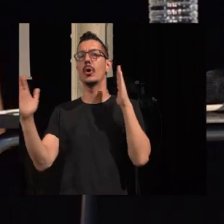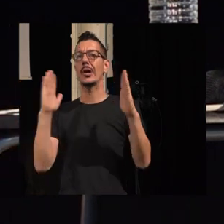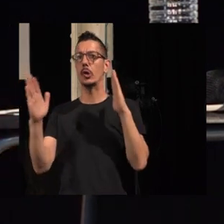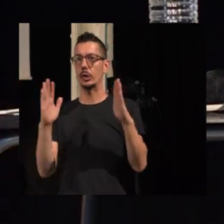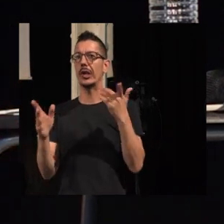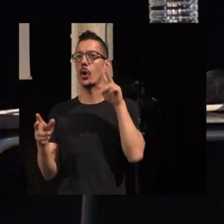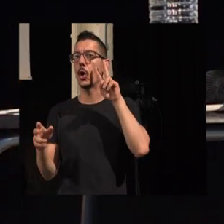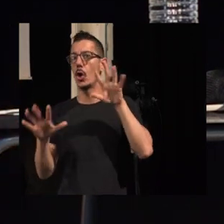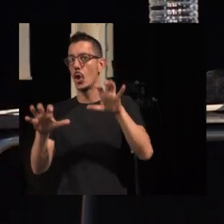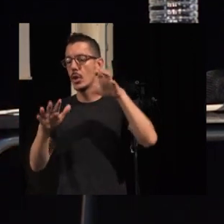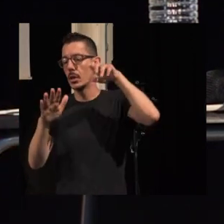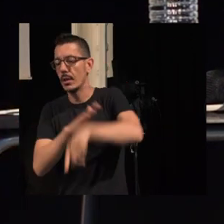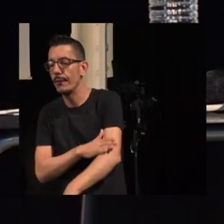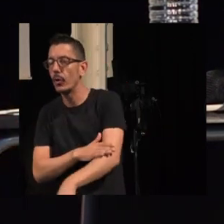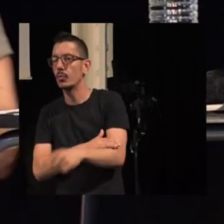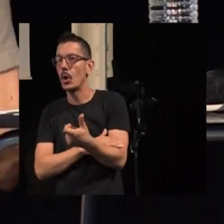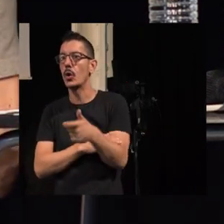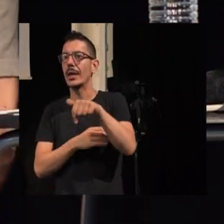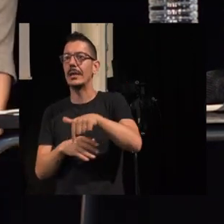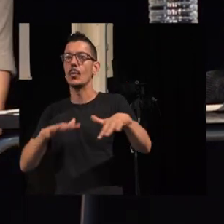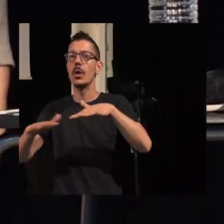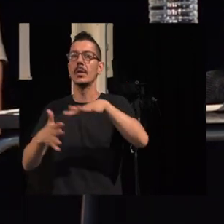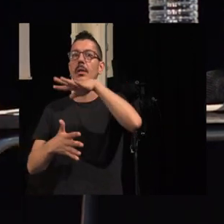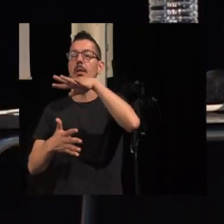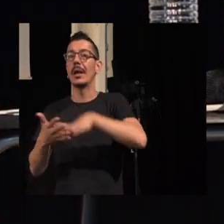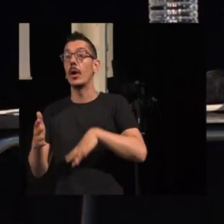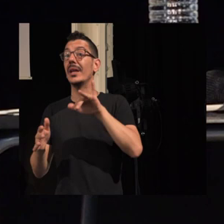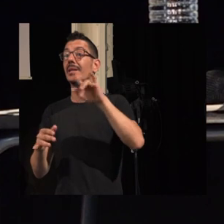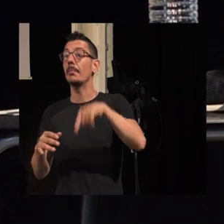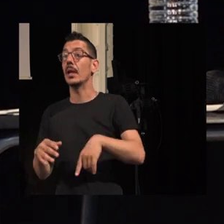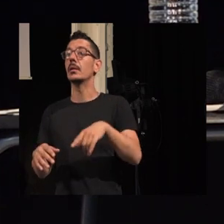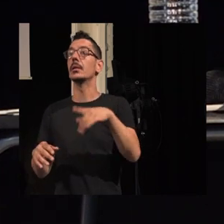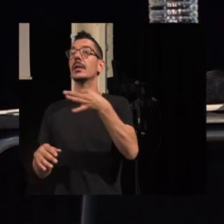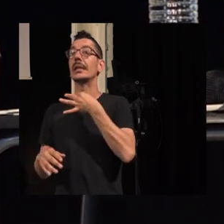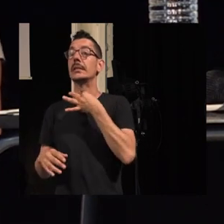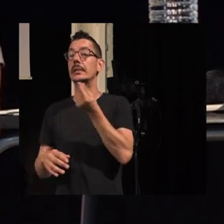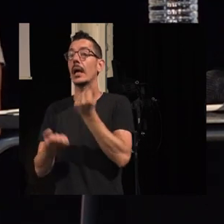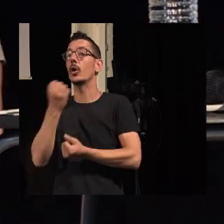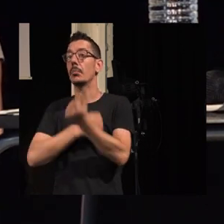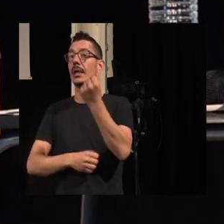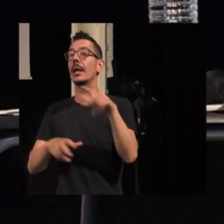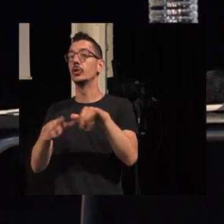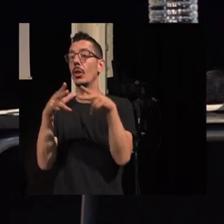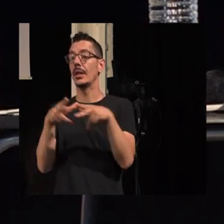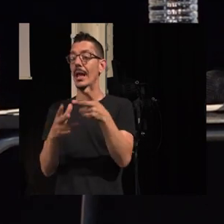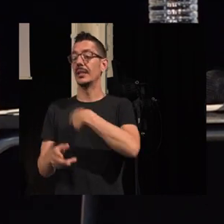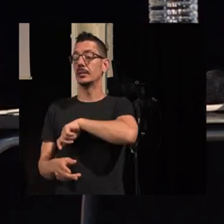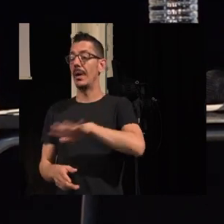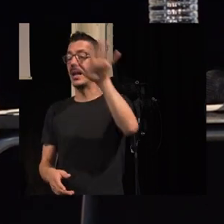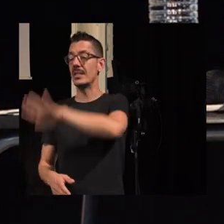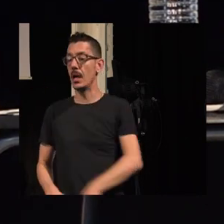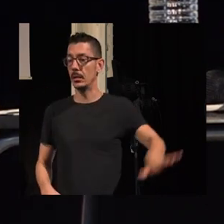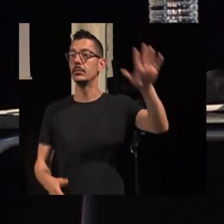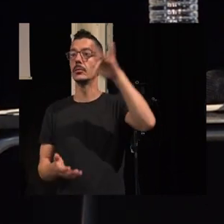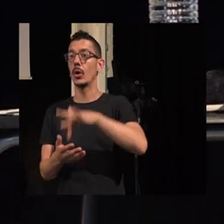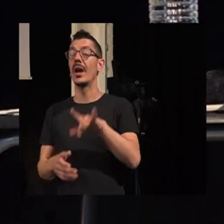muy a fondo, creo, por un momentito, la crisis en el Estado español, la crisis económica y social, y qué es